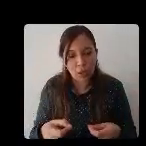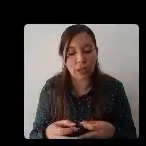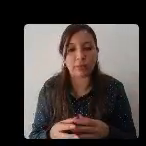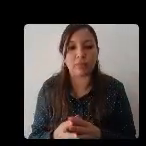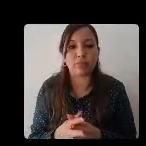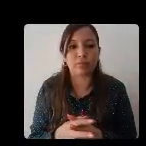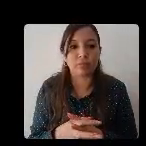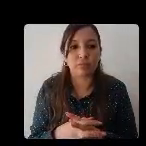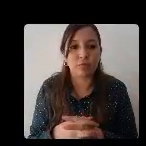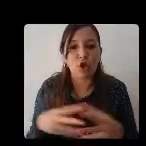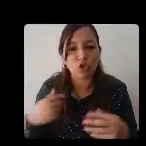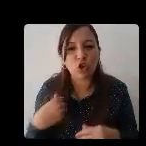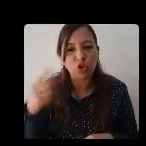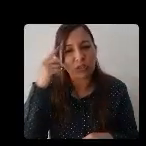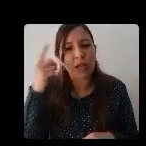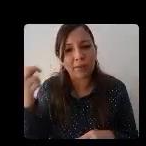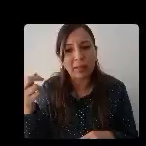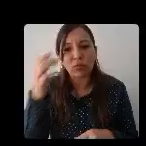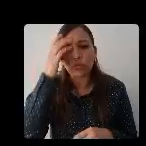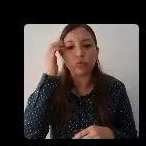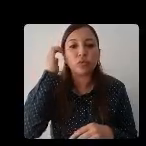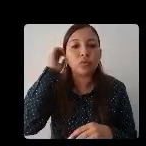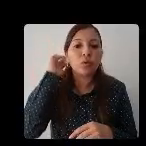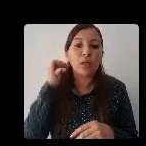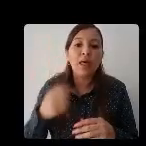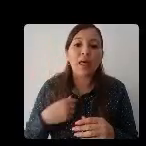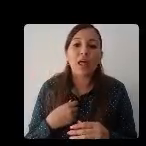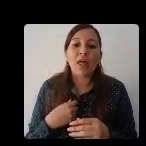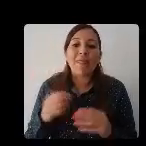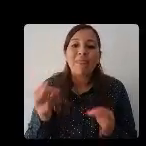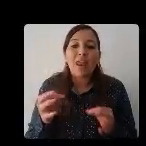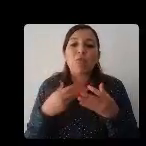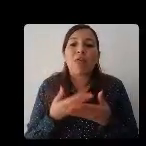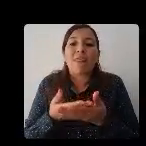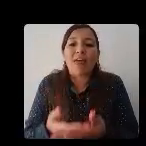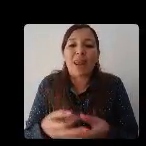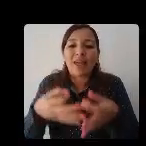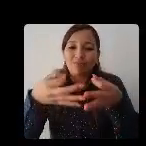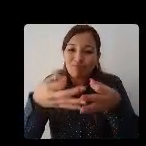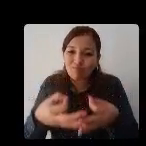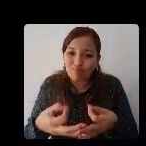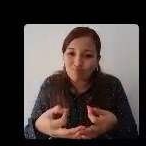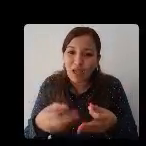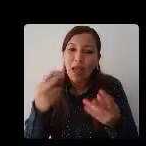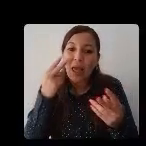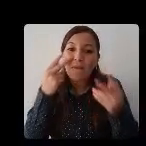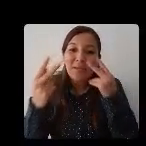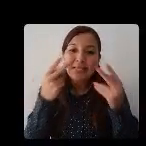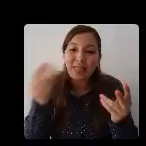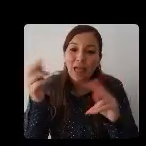hemos equipado como corresponde, aunque de repente las habitaciones no sean tan esto, pero que tengan una calidad de descanso y yo